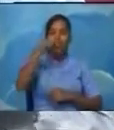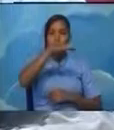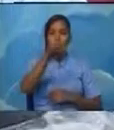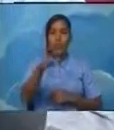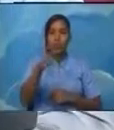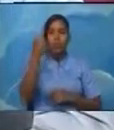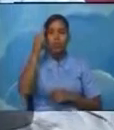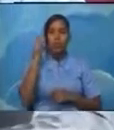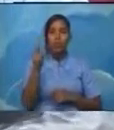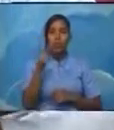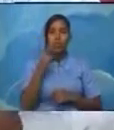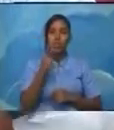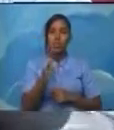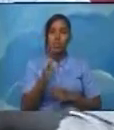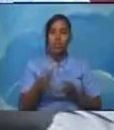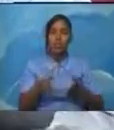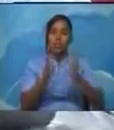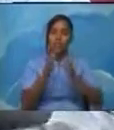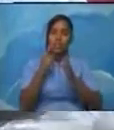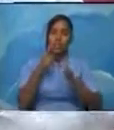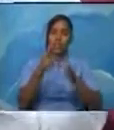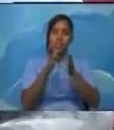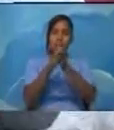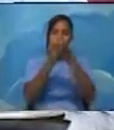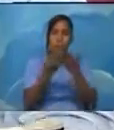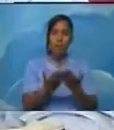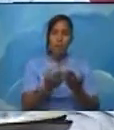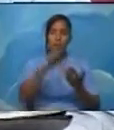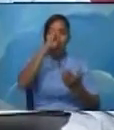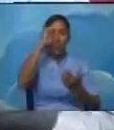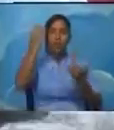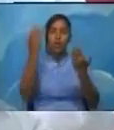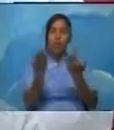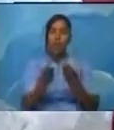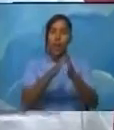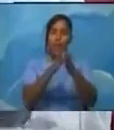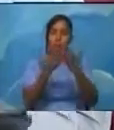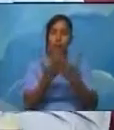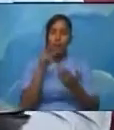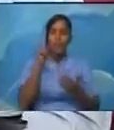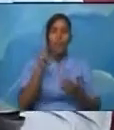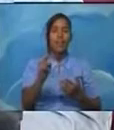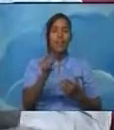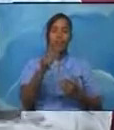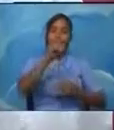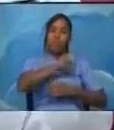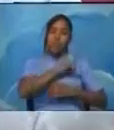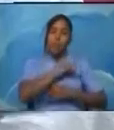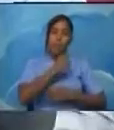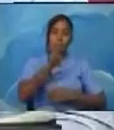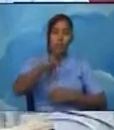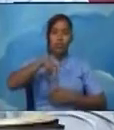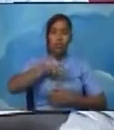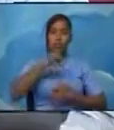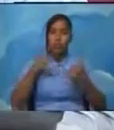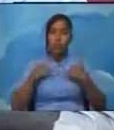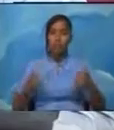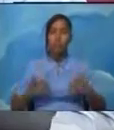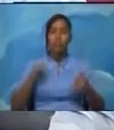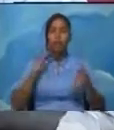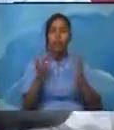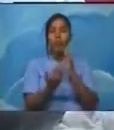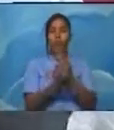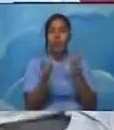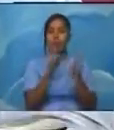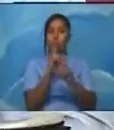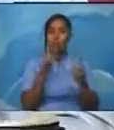pueblo, y por eso les dio una orientación. Él dice la palabra, Dios nos da la palabra, allá depende de nosotros si la guardamos o no